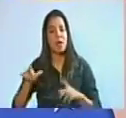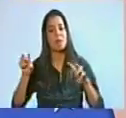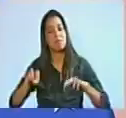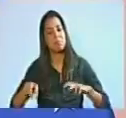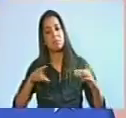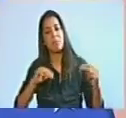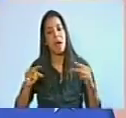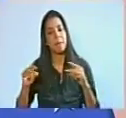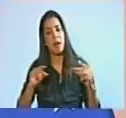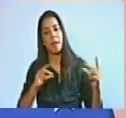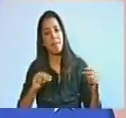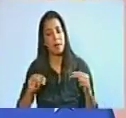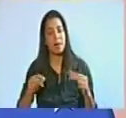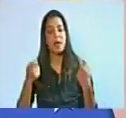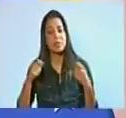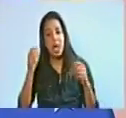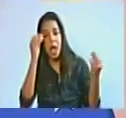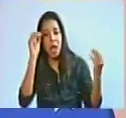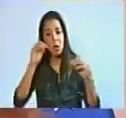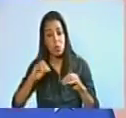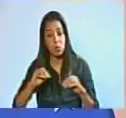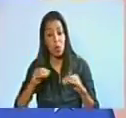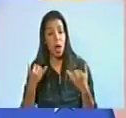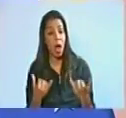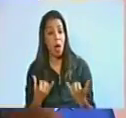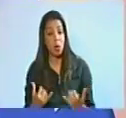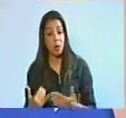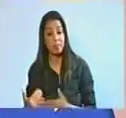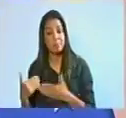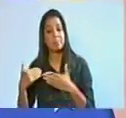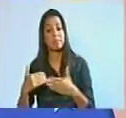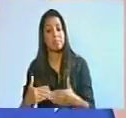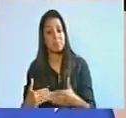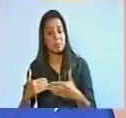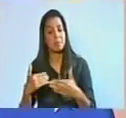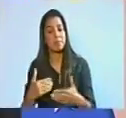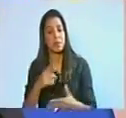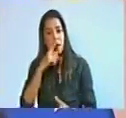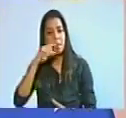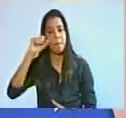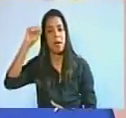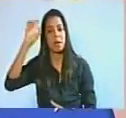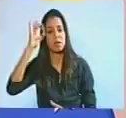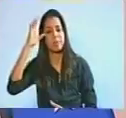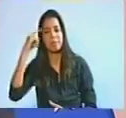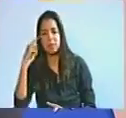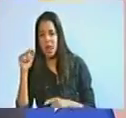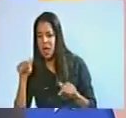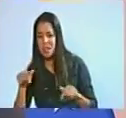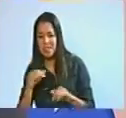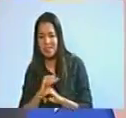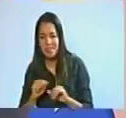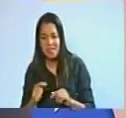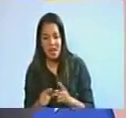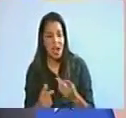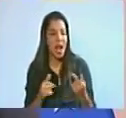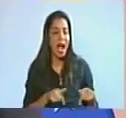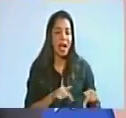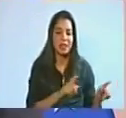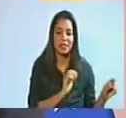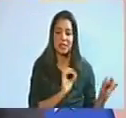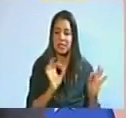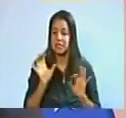Bueno, esto es continuidad de eso. El presidente Maduro no resultó por allá, lo busca por aquí. Y ahora lo expresa en